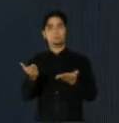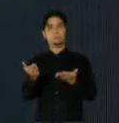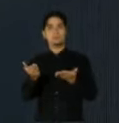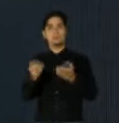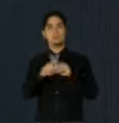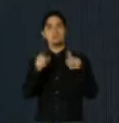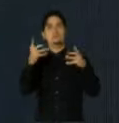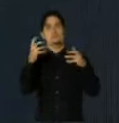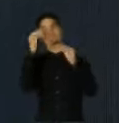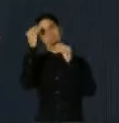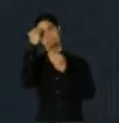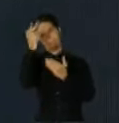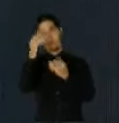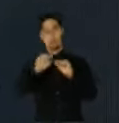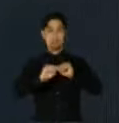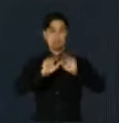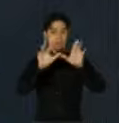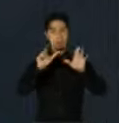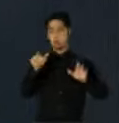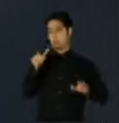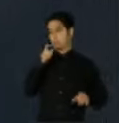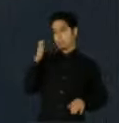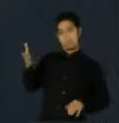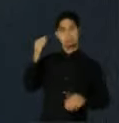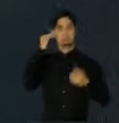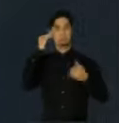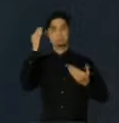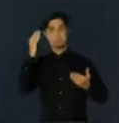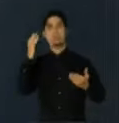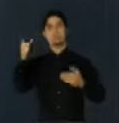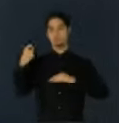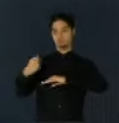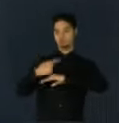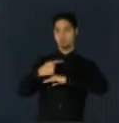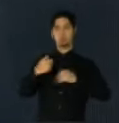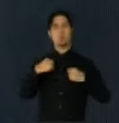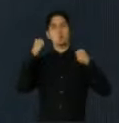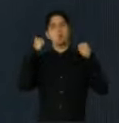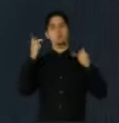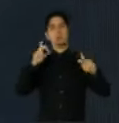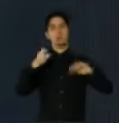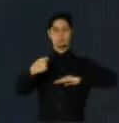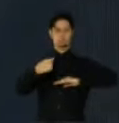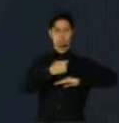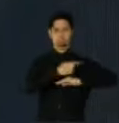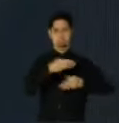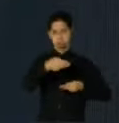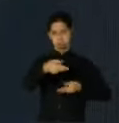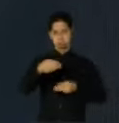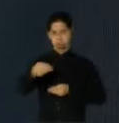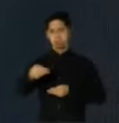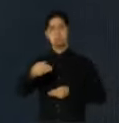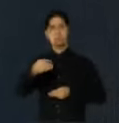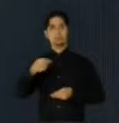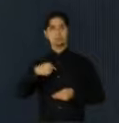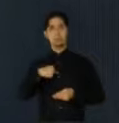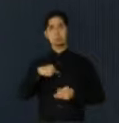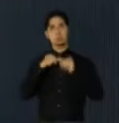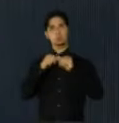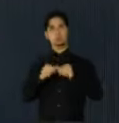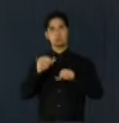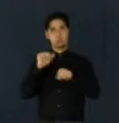quiero que quede bien claro aquí, yo no sé quién es ese señor, al igual que recibí el mensaje de él, ha recibido un montón de cosas, y esto no va a impedir para que yo siga